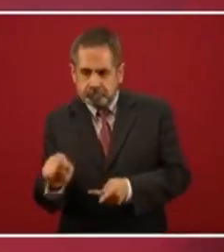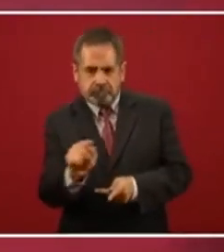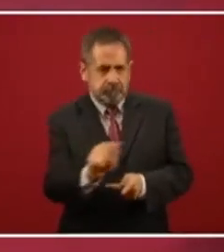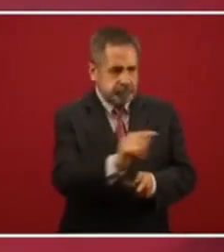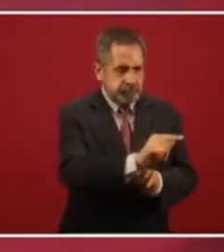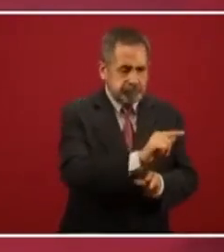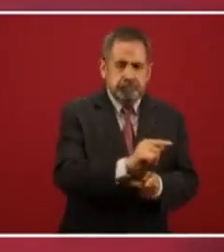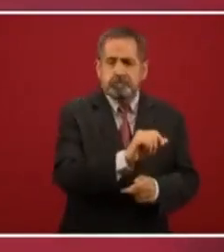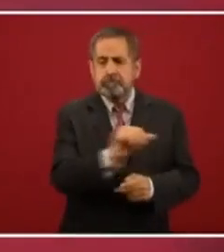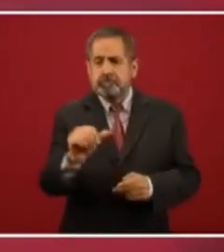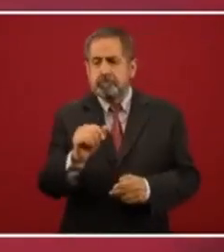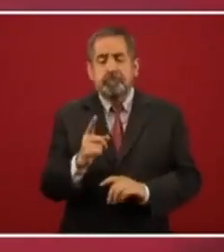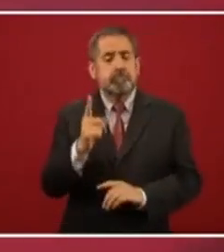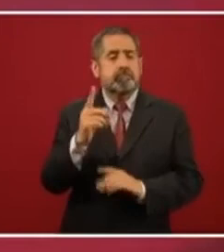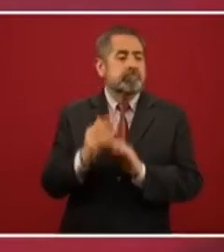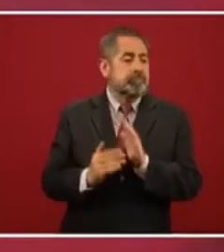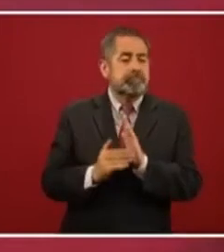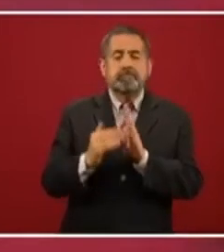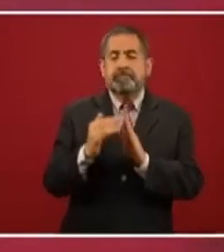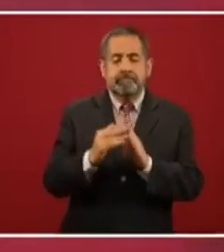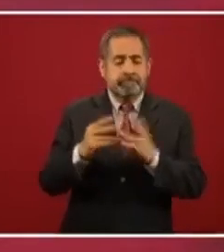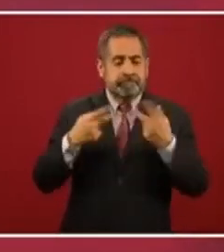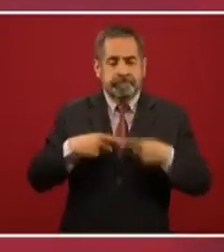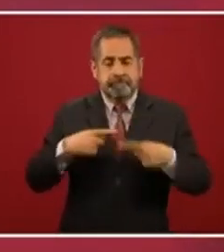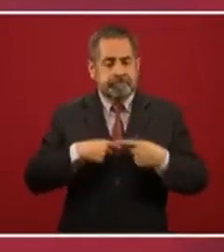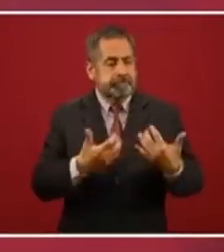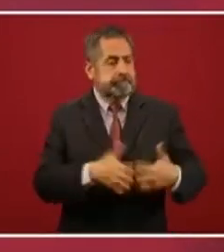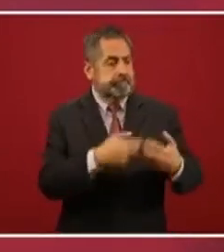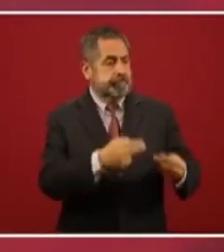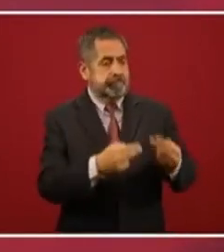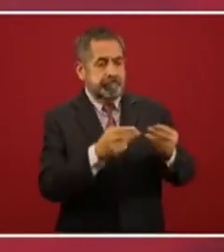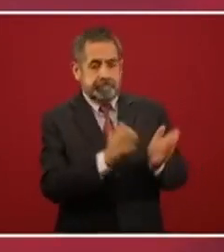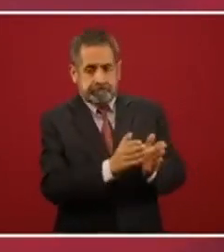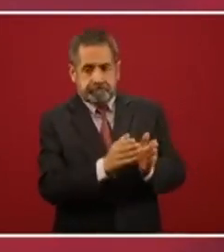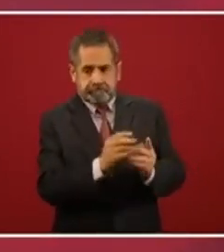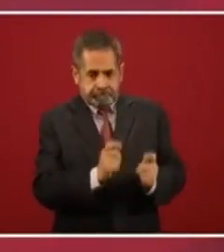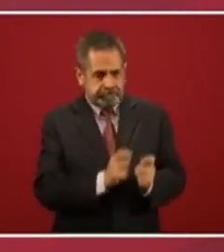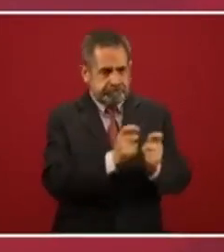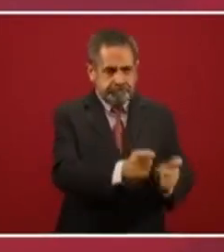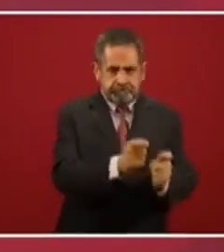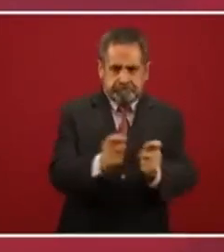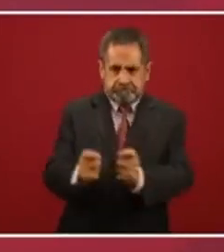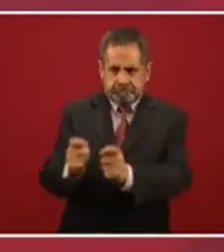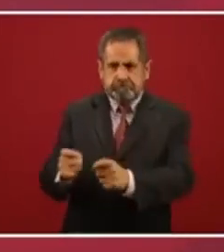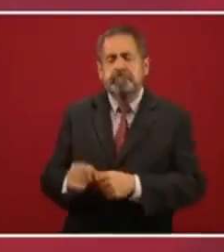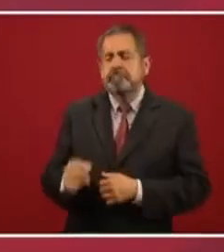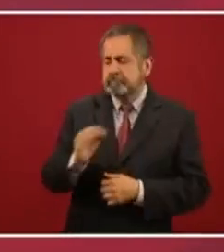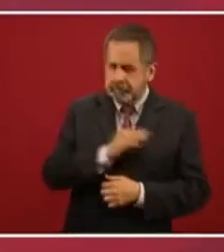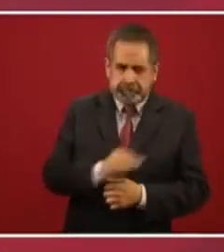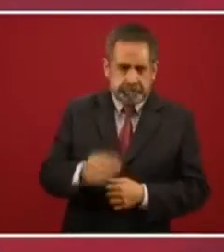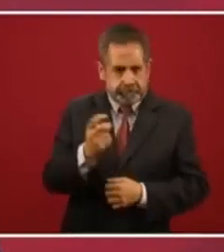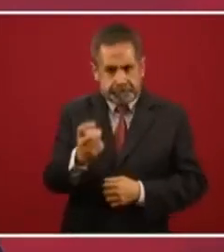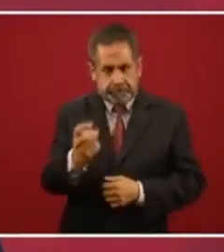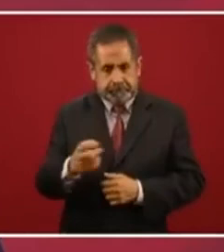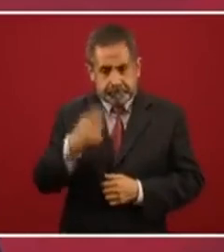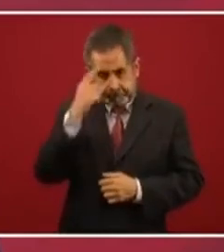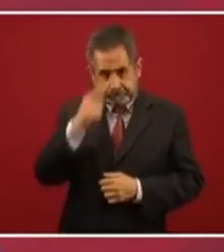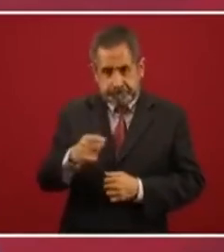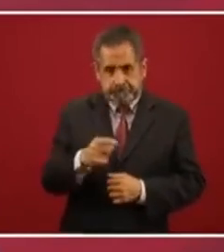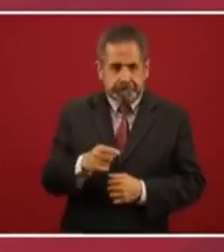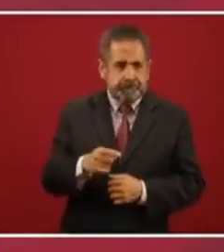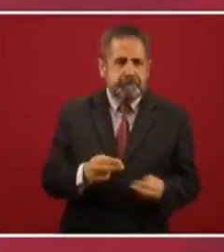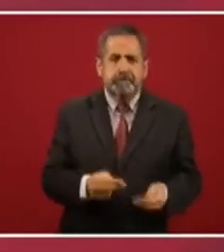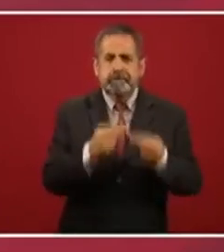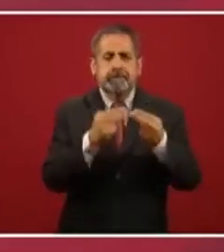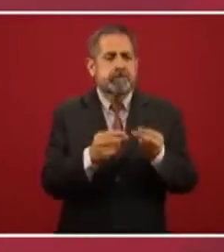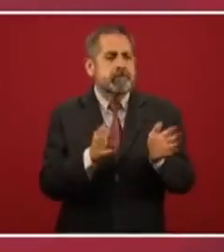a 1 millón de pequeños negocios. Esto es para pequeño